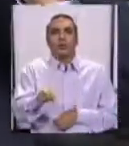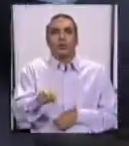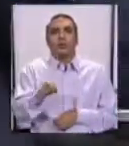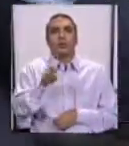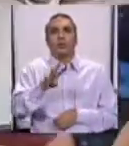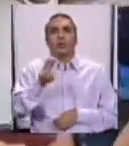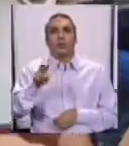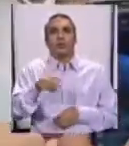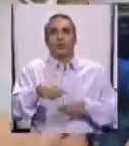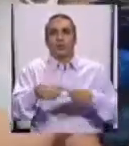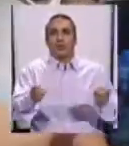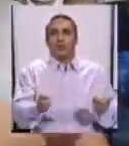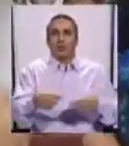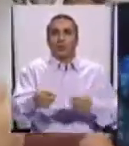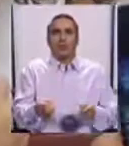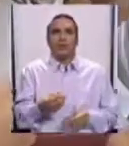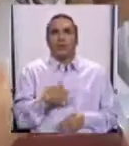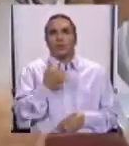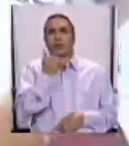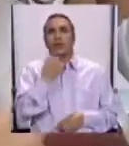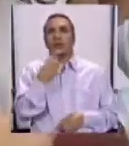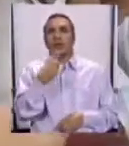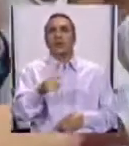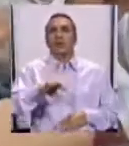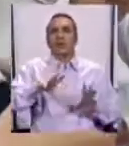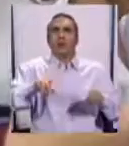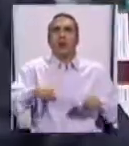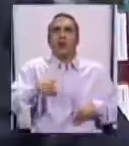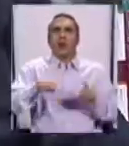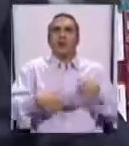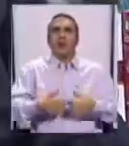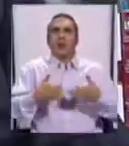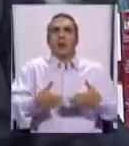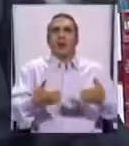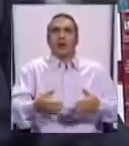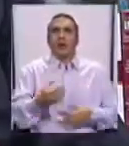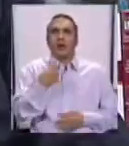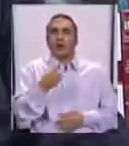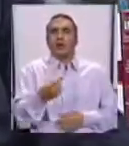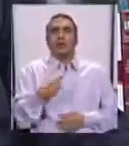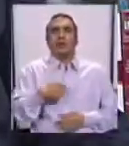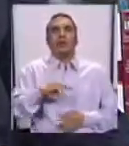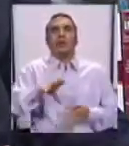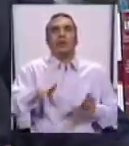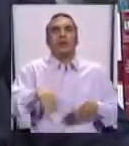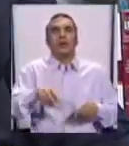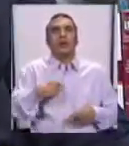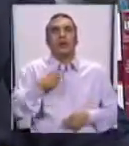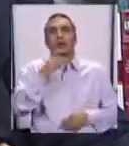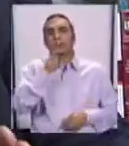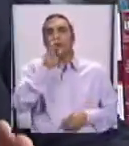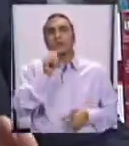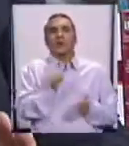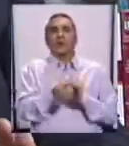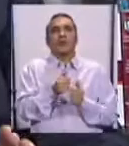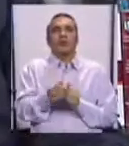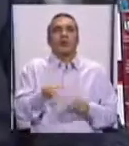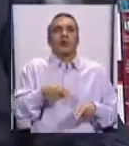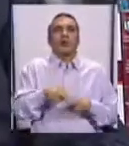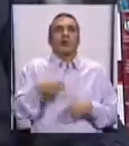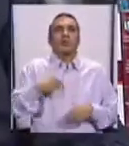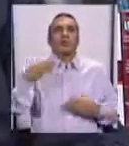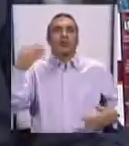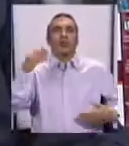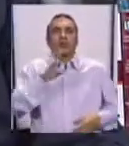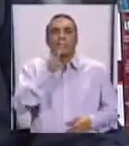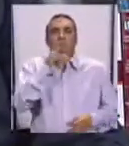42.042 urnas. Opina sobre los anuncios de fraude de ciertos candidatos. Los anuncios de fraude son el deporte nacional de nuestros políticos, ¿no es cierto?